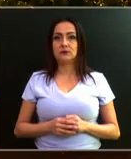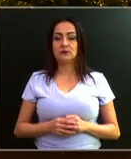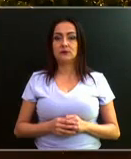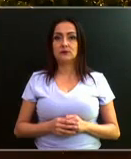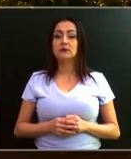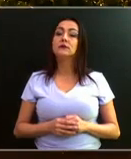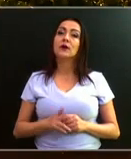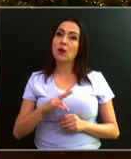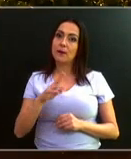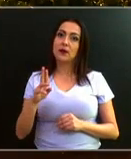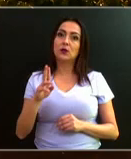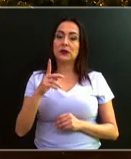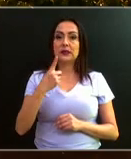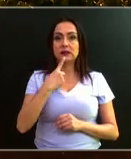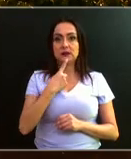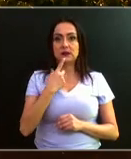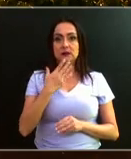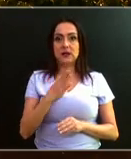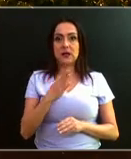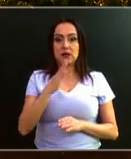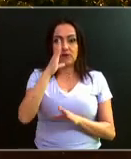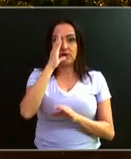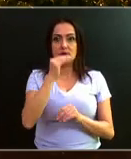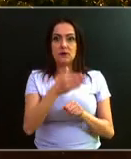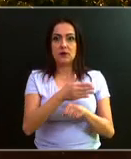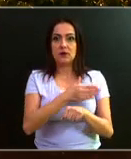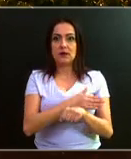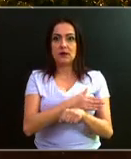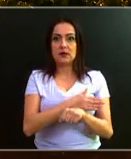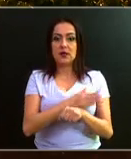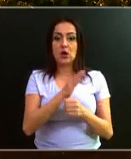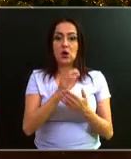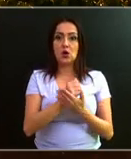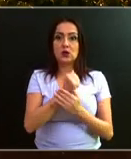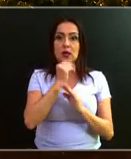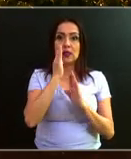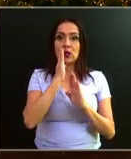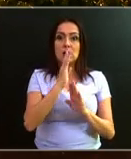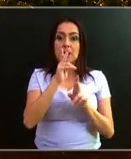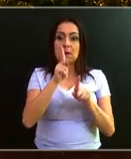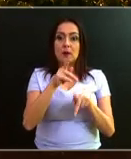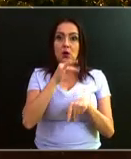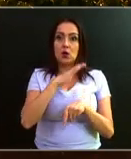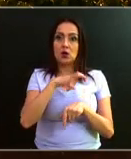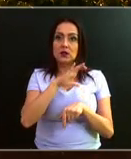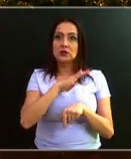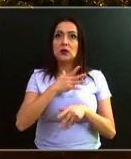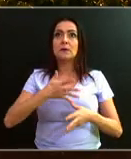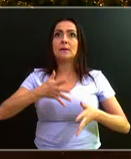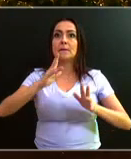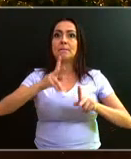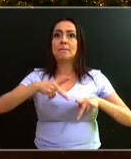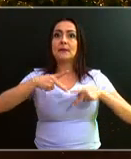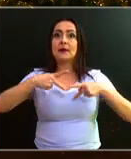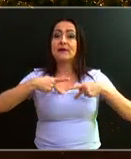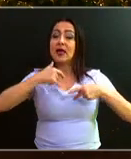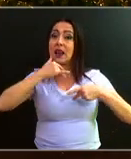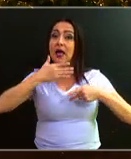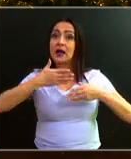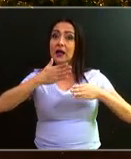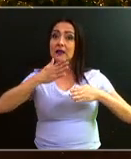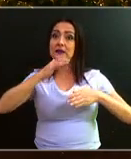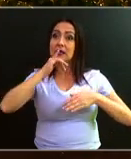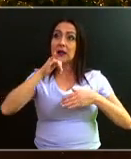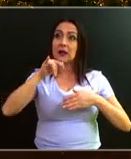Así es, compañeros, y tal y como ustedes vieron en información anterior, el costo de atención por persona en condición de indigencia promedio que indica la Municipalidad de San